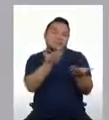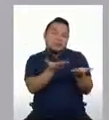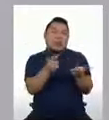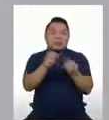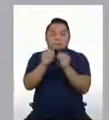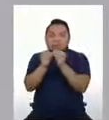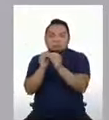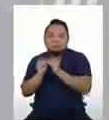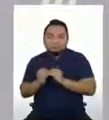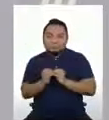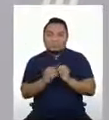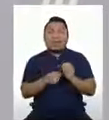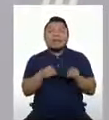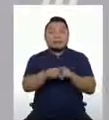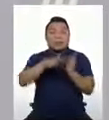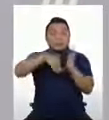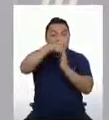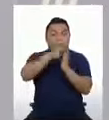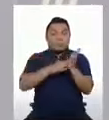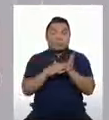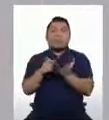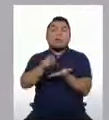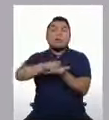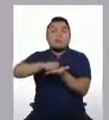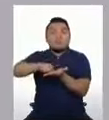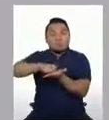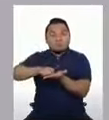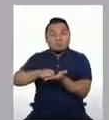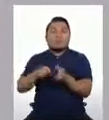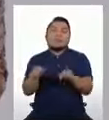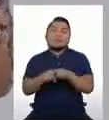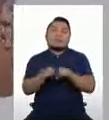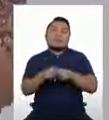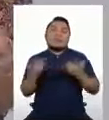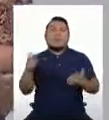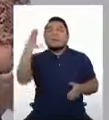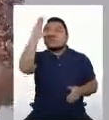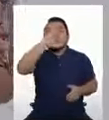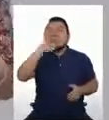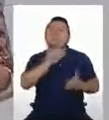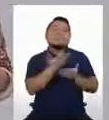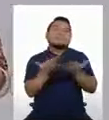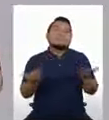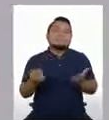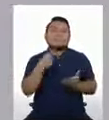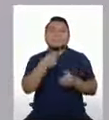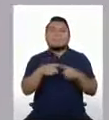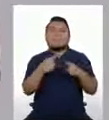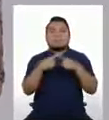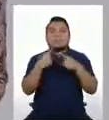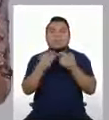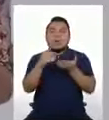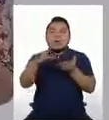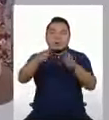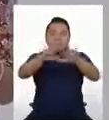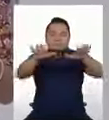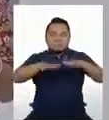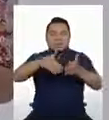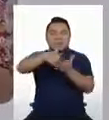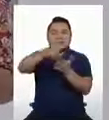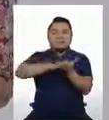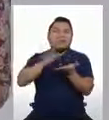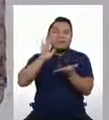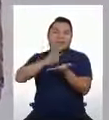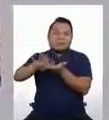ejemplo. También usaremos témperas o plumones. Y también busca algunos elementos con texturas que puedas pintar o